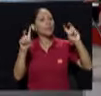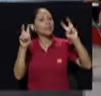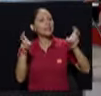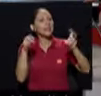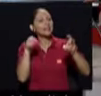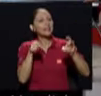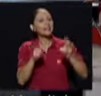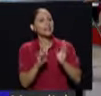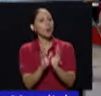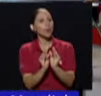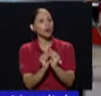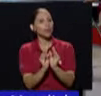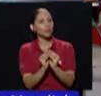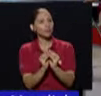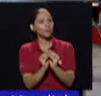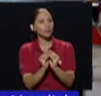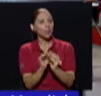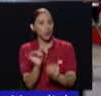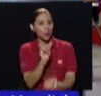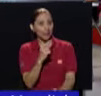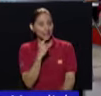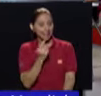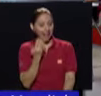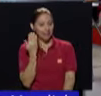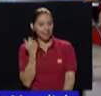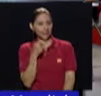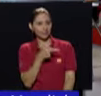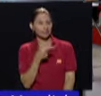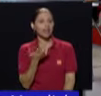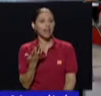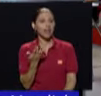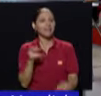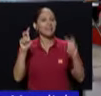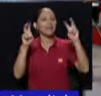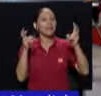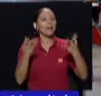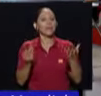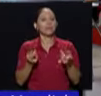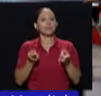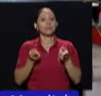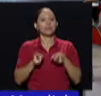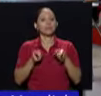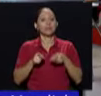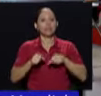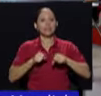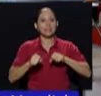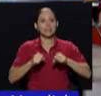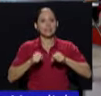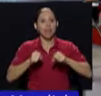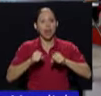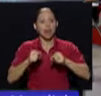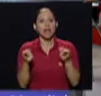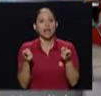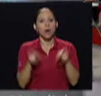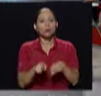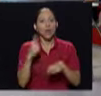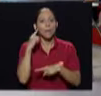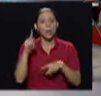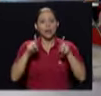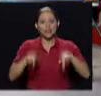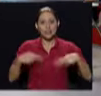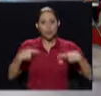trató en este congreso y precisamente lo mencionaron al cerrar el bloque anterior fue el de la sismicidad causada por